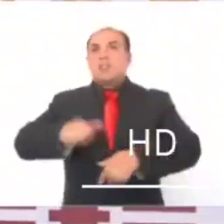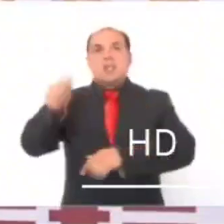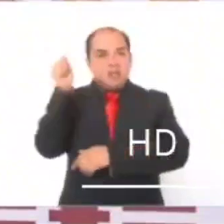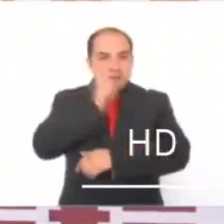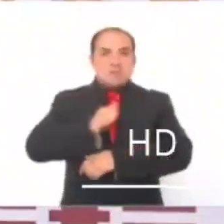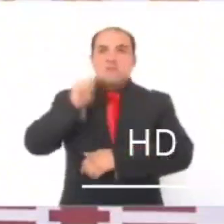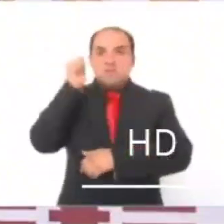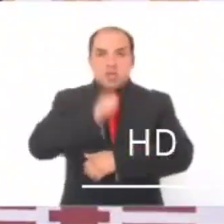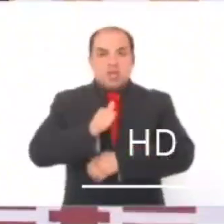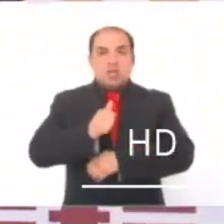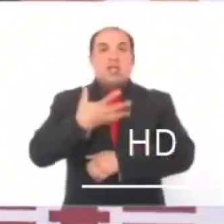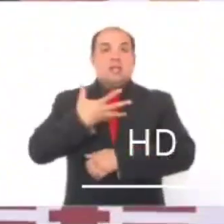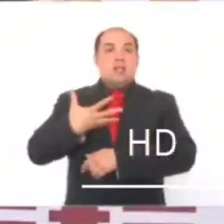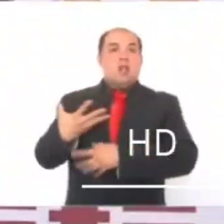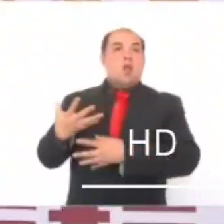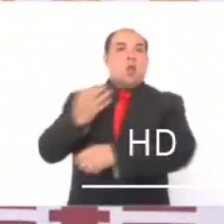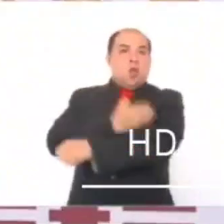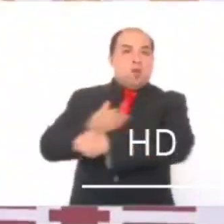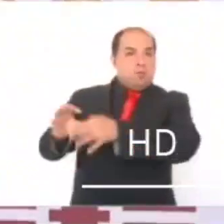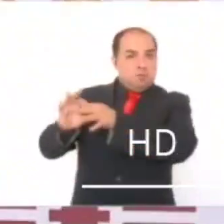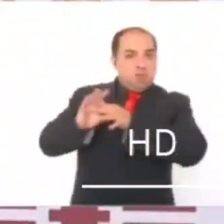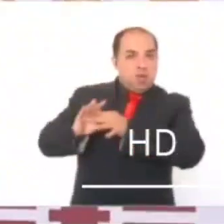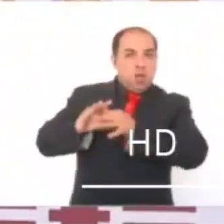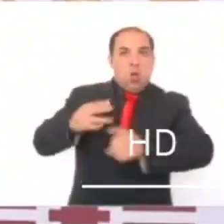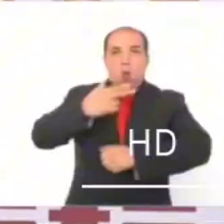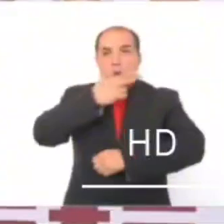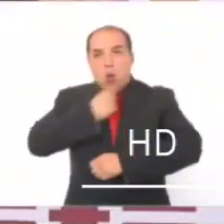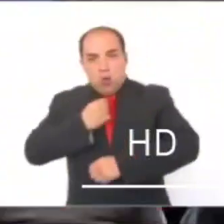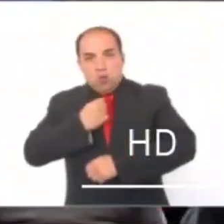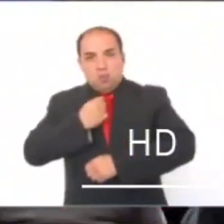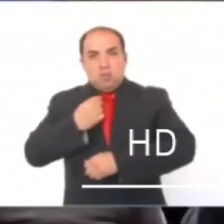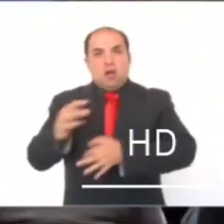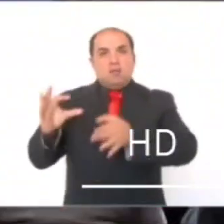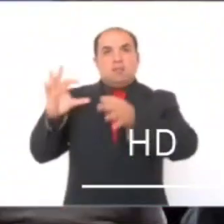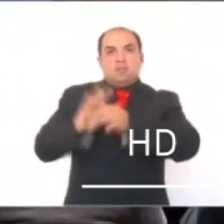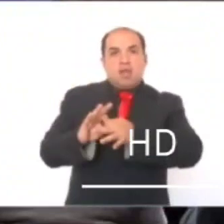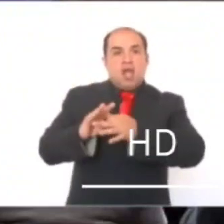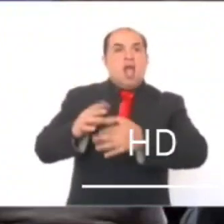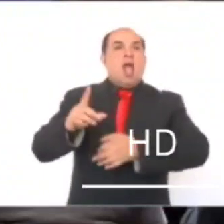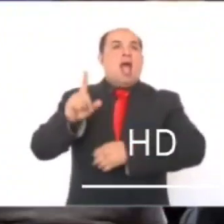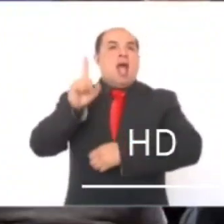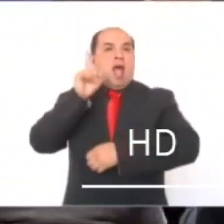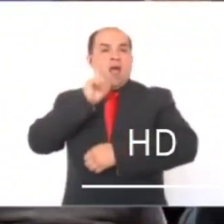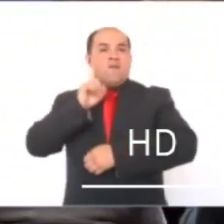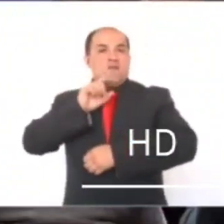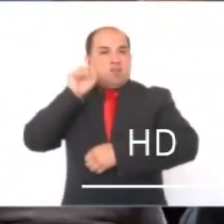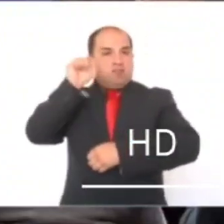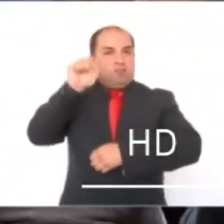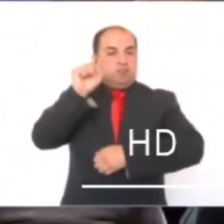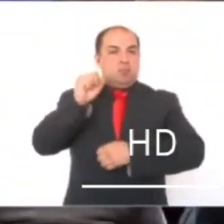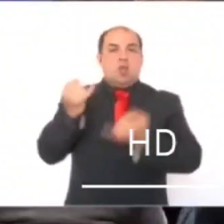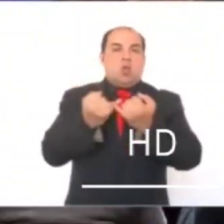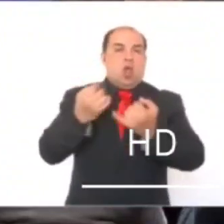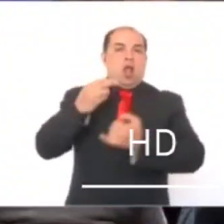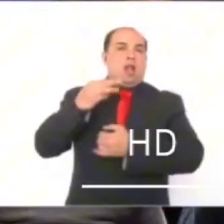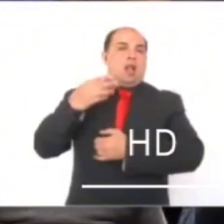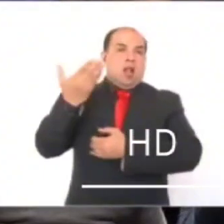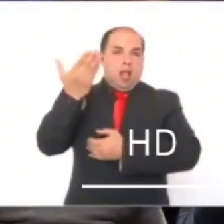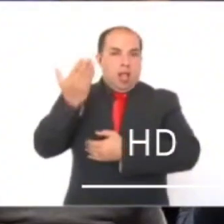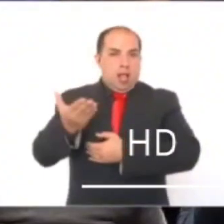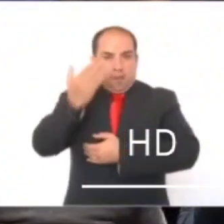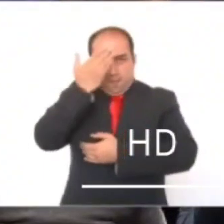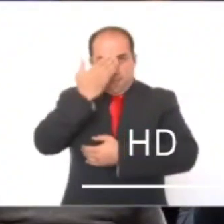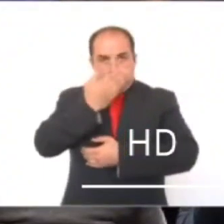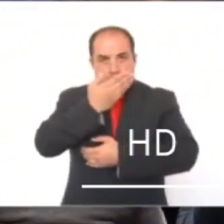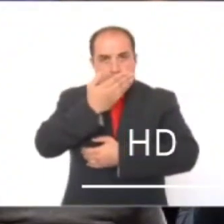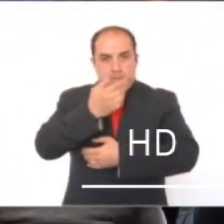tiempo, con aliados, con hombres que se alían al feminismo como Martí, como muchos compañeros que